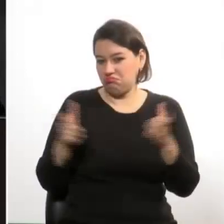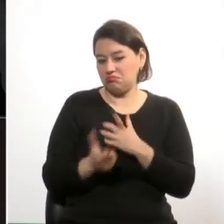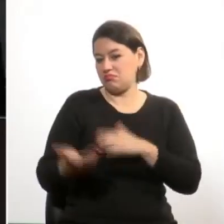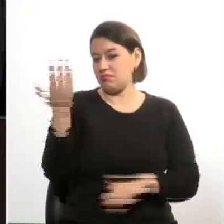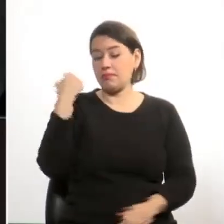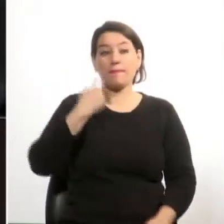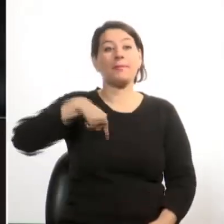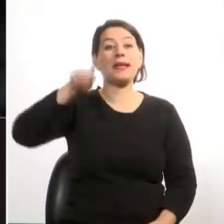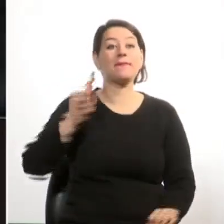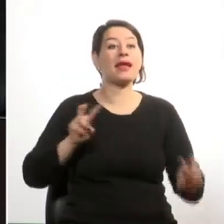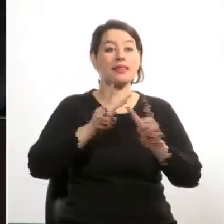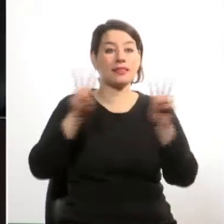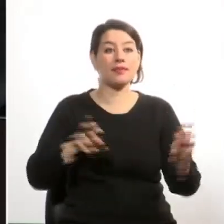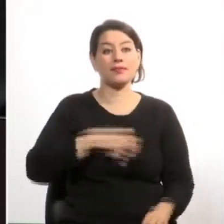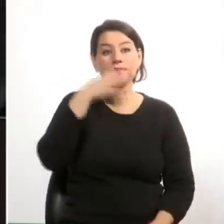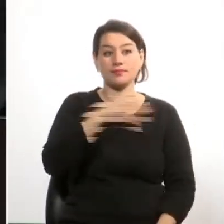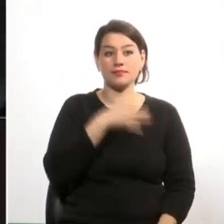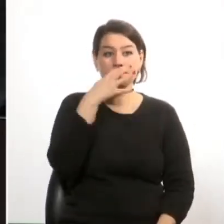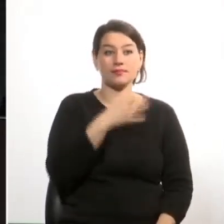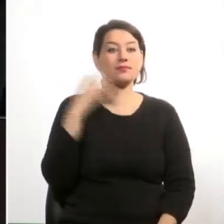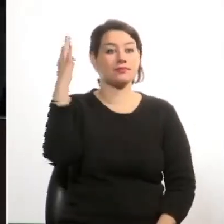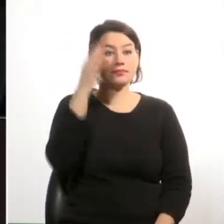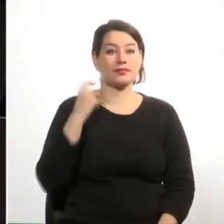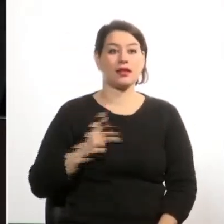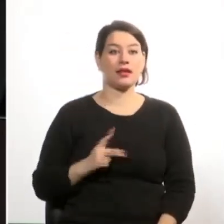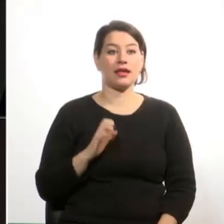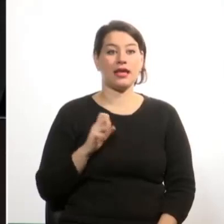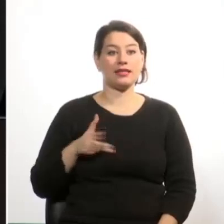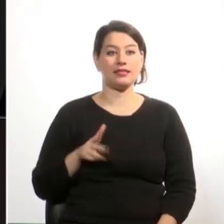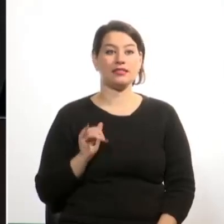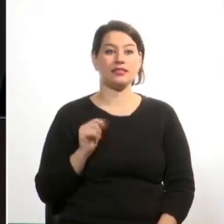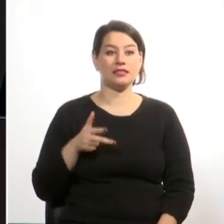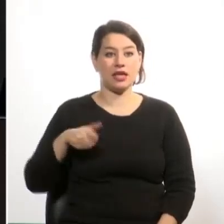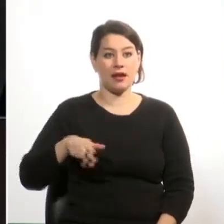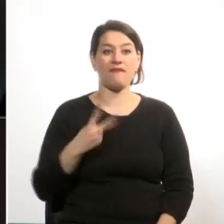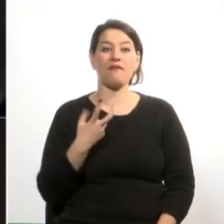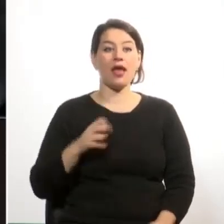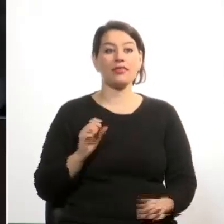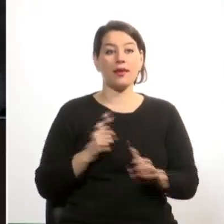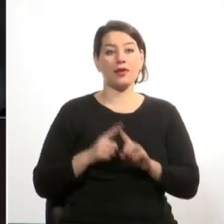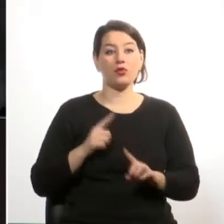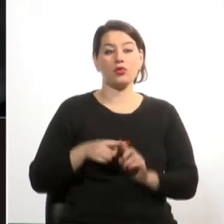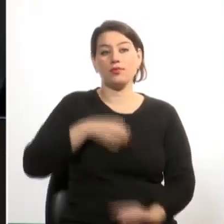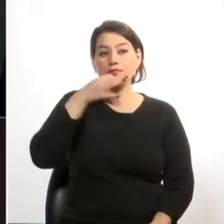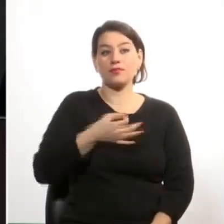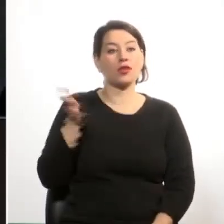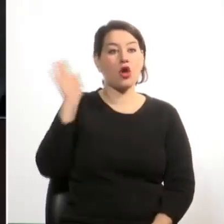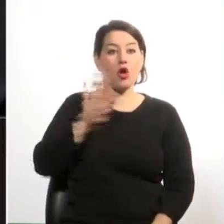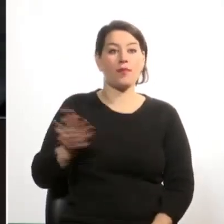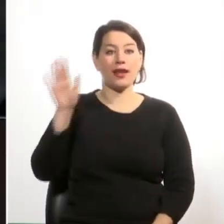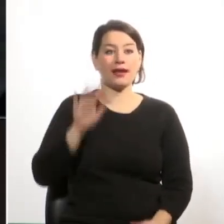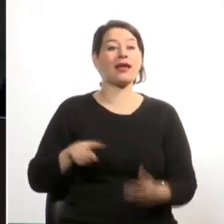Punto número 1 es la exposición de la señora senadora Lilian Quechichán por el término de 20 minutos a los efectos de rendir homenaje a las